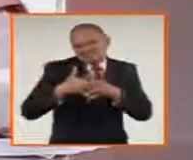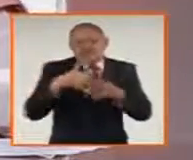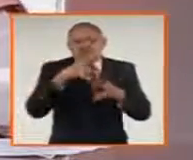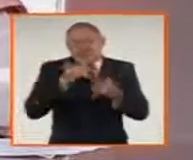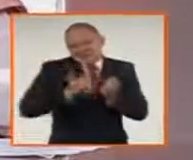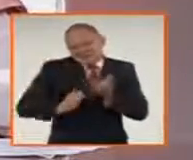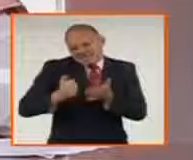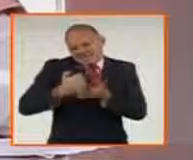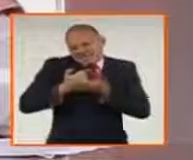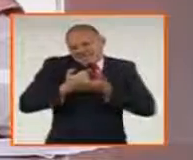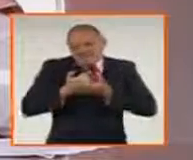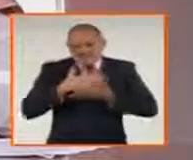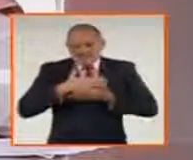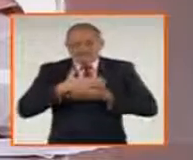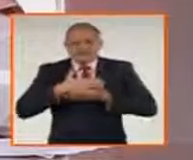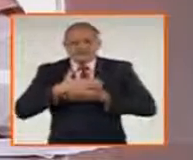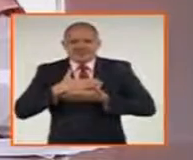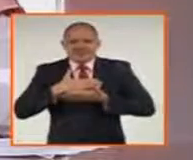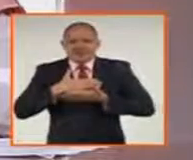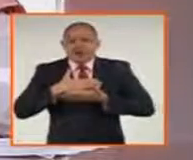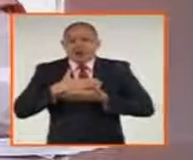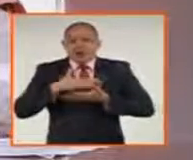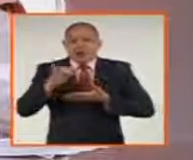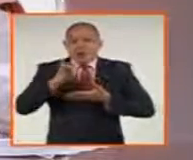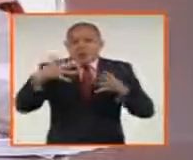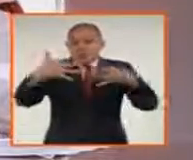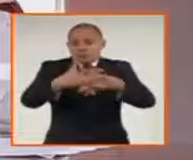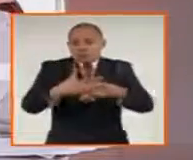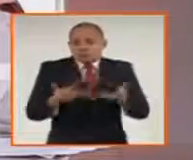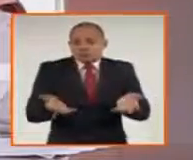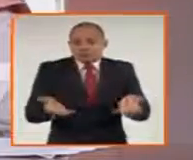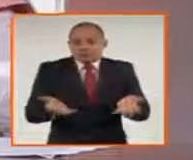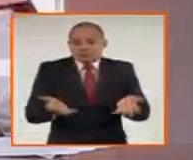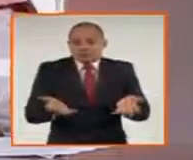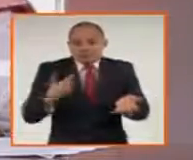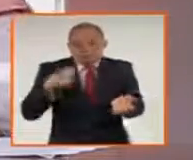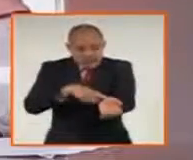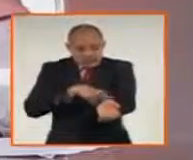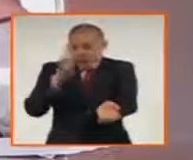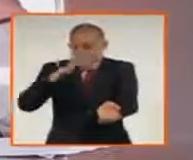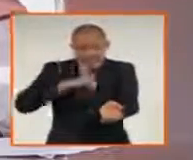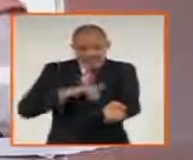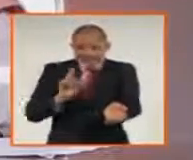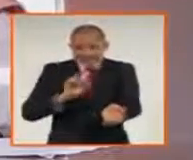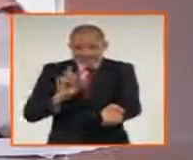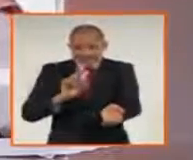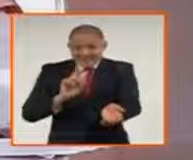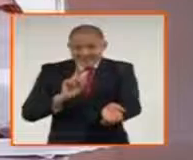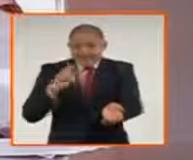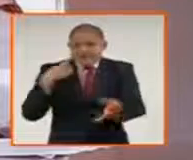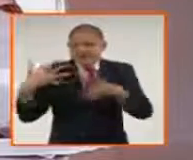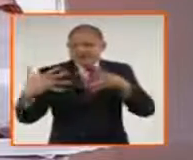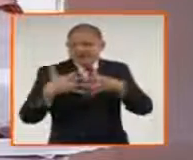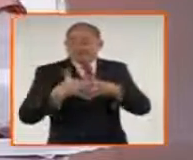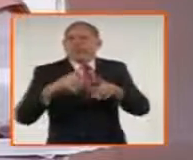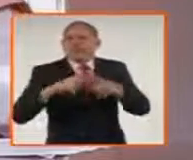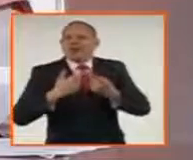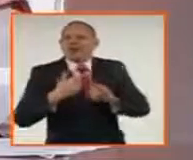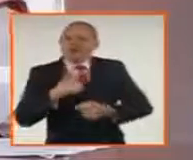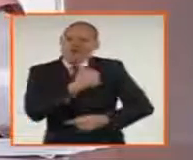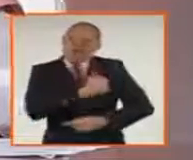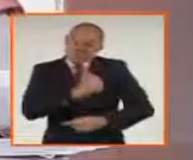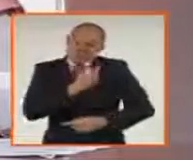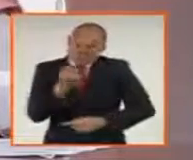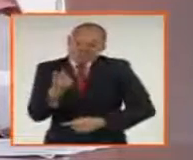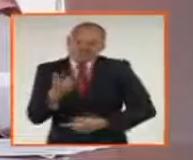el derecho de familia es tan importante. Porque no nos cansamos de decir, Arlín, que este es el código de los afectos y no es